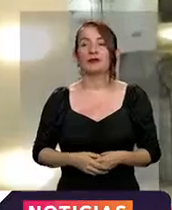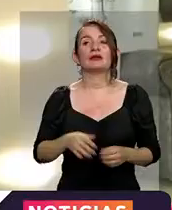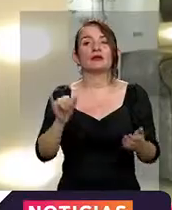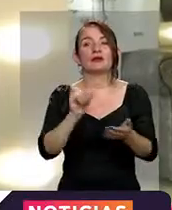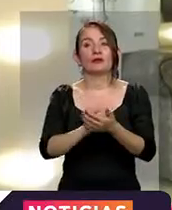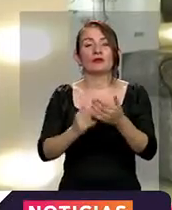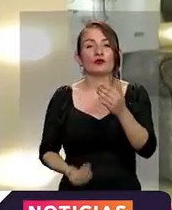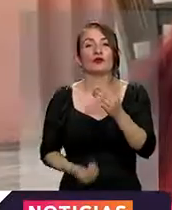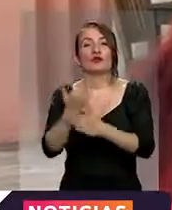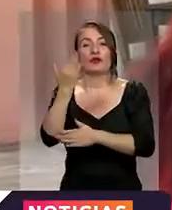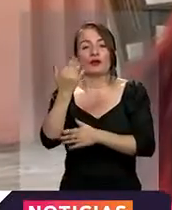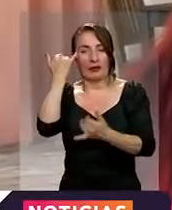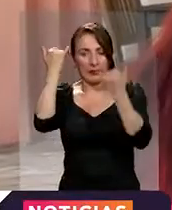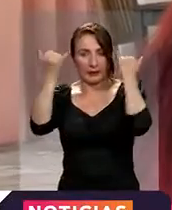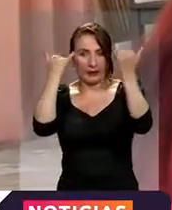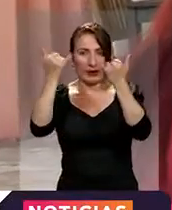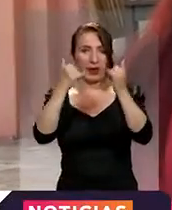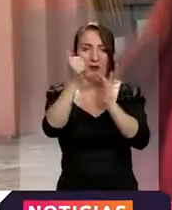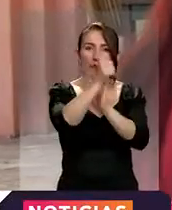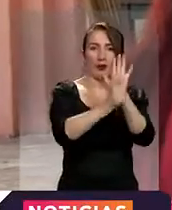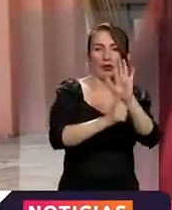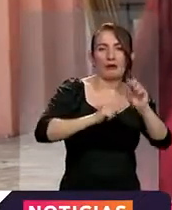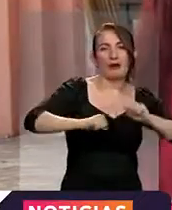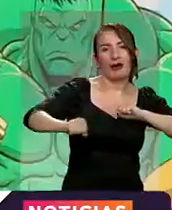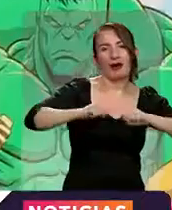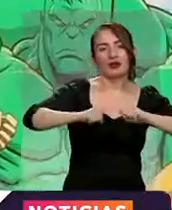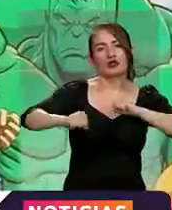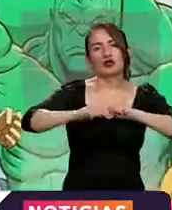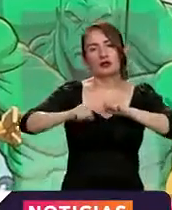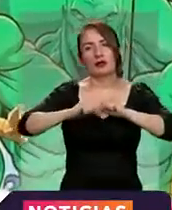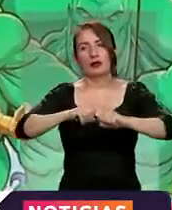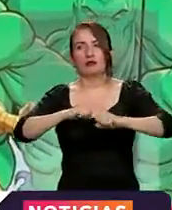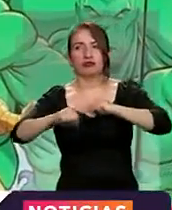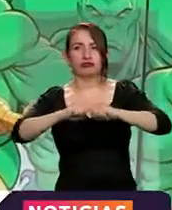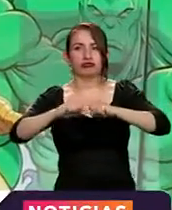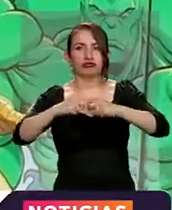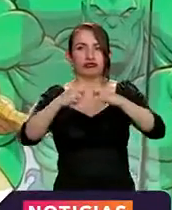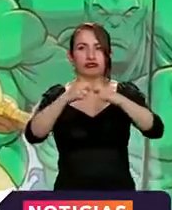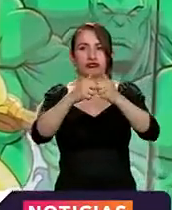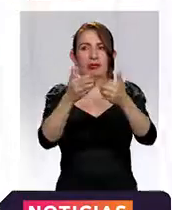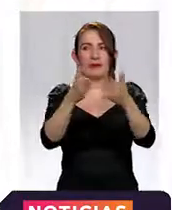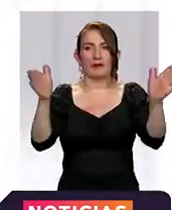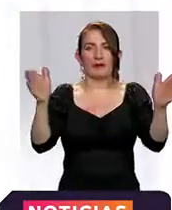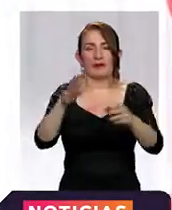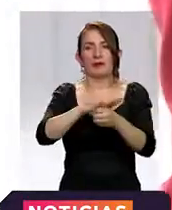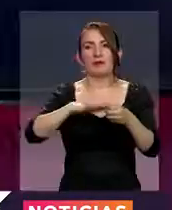nueva iniciativa se suma a los diferentes programas y acciones que promueven la reactivación económica del departamento.